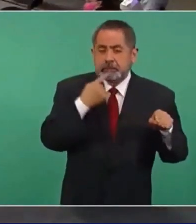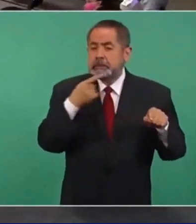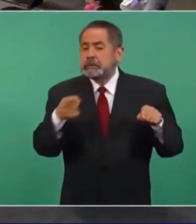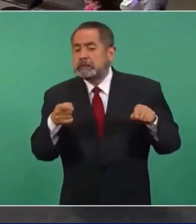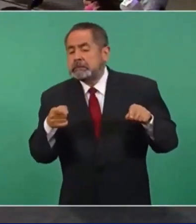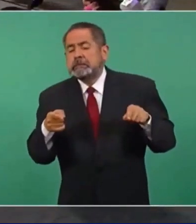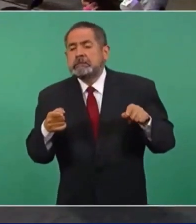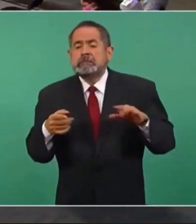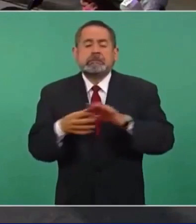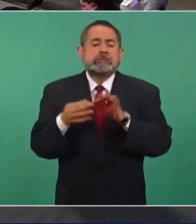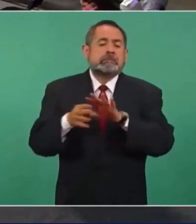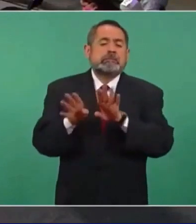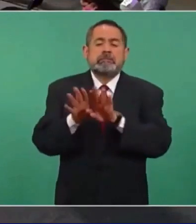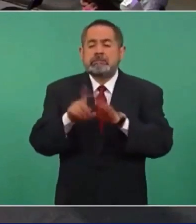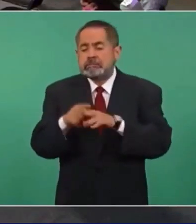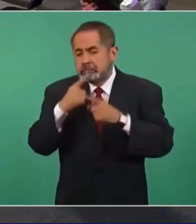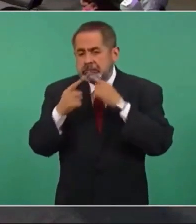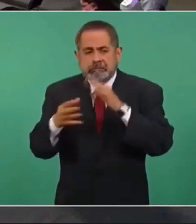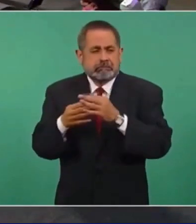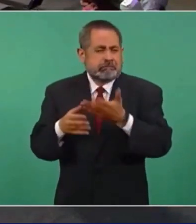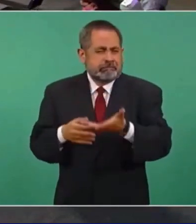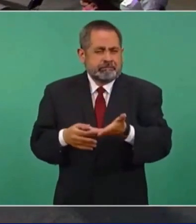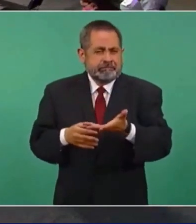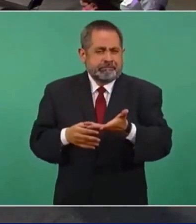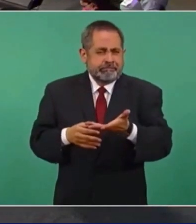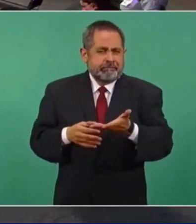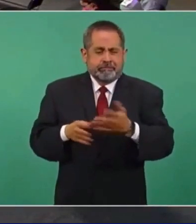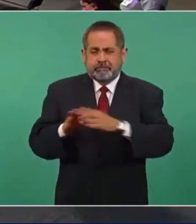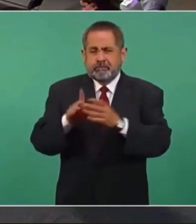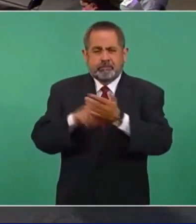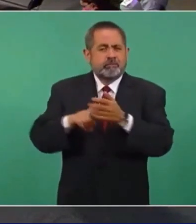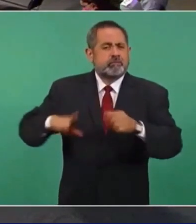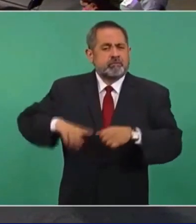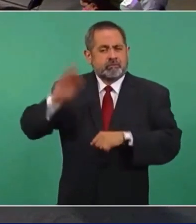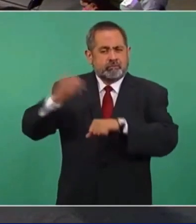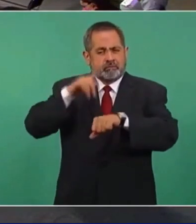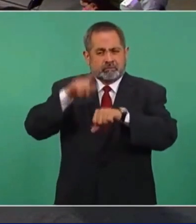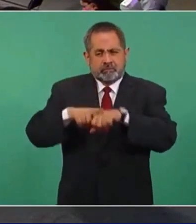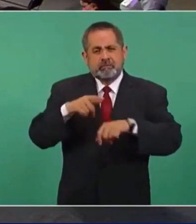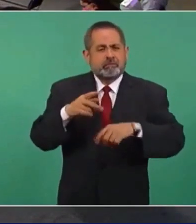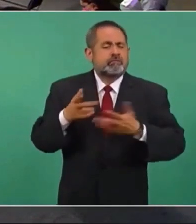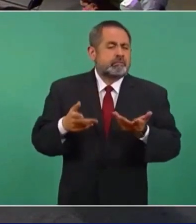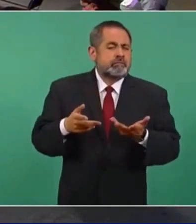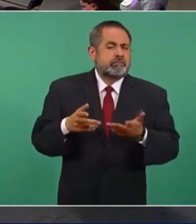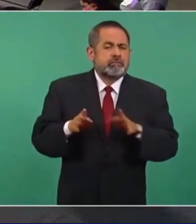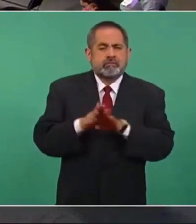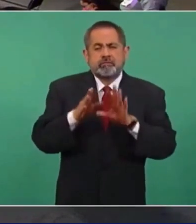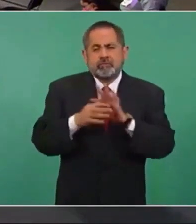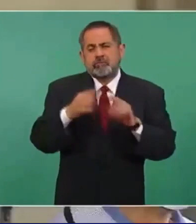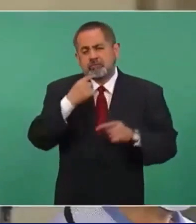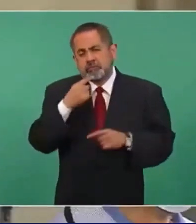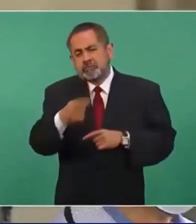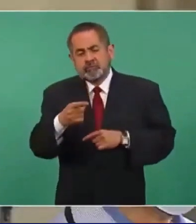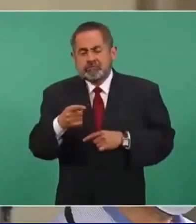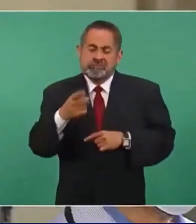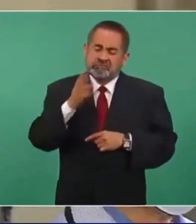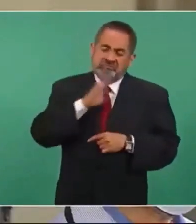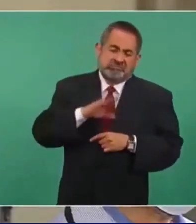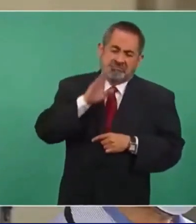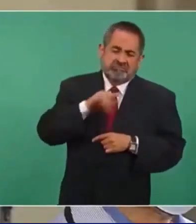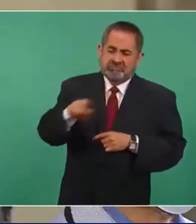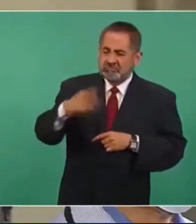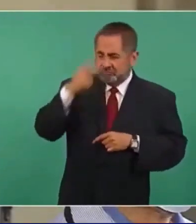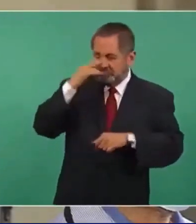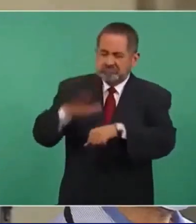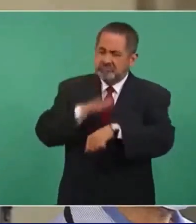ejemplo, pues del comportamiento, en este caso, pues del gobierno federal, de la regulación, en fin, que está mal en este momento evaluado